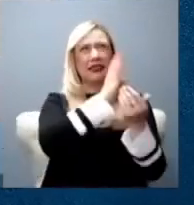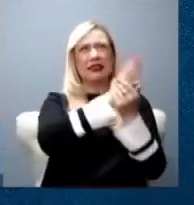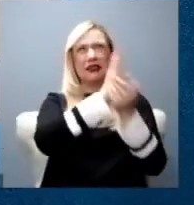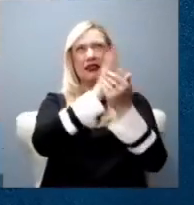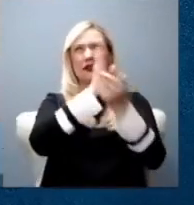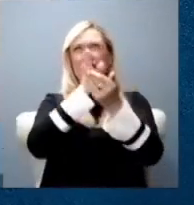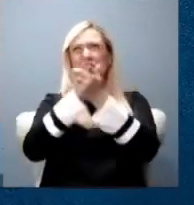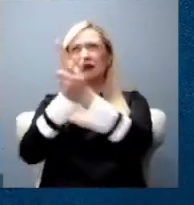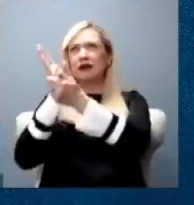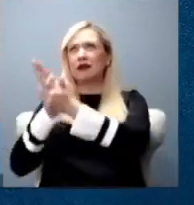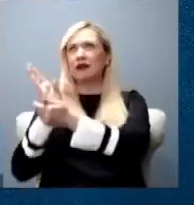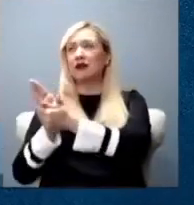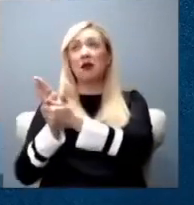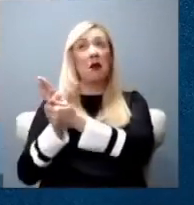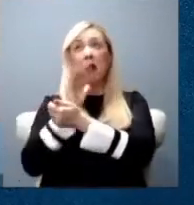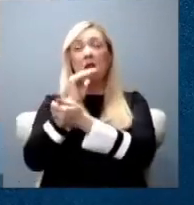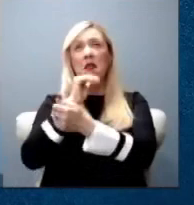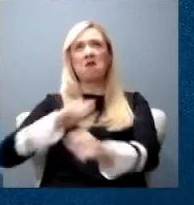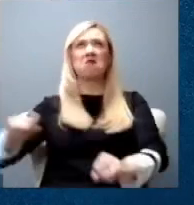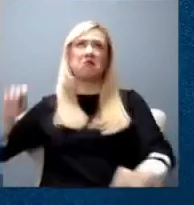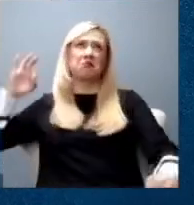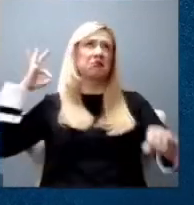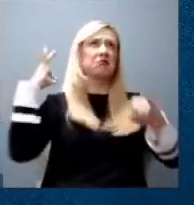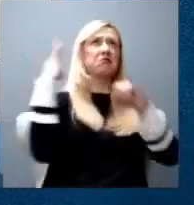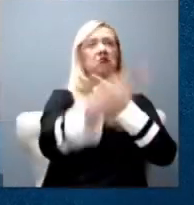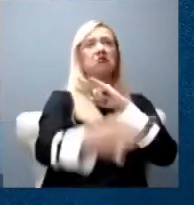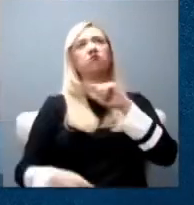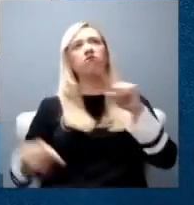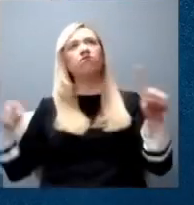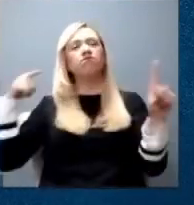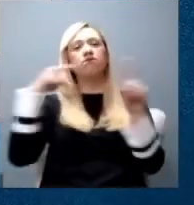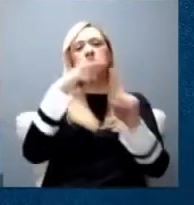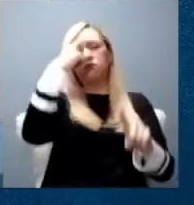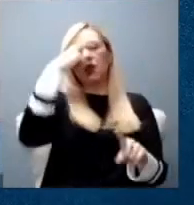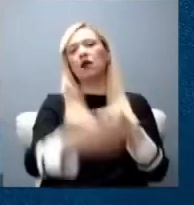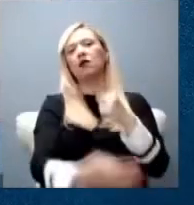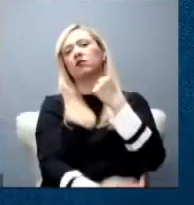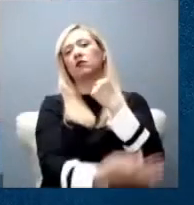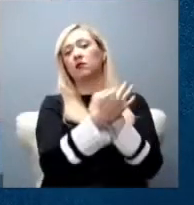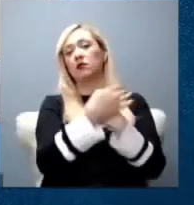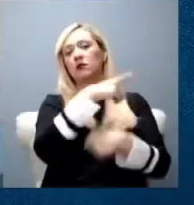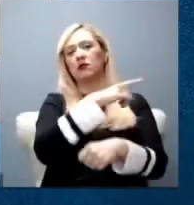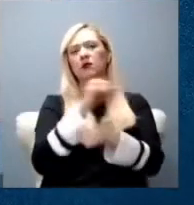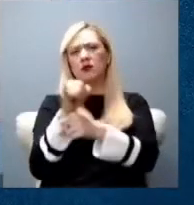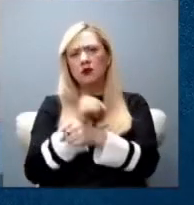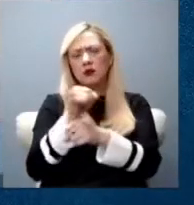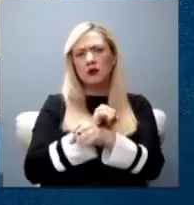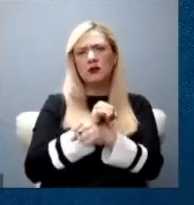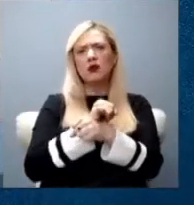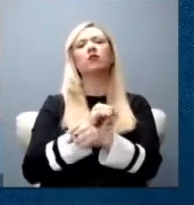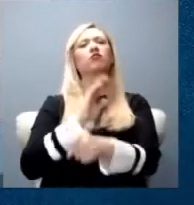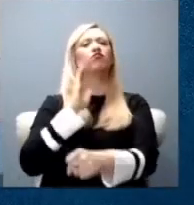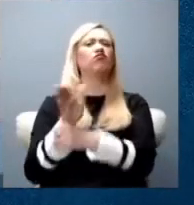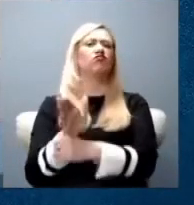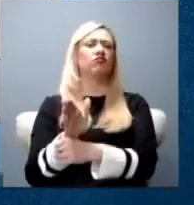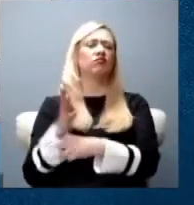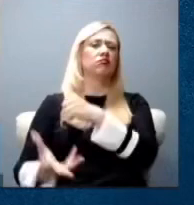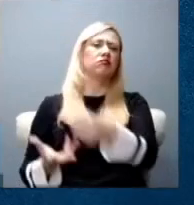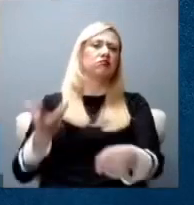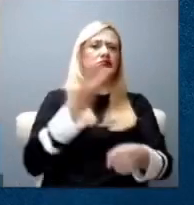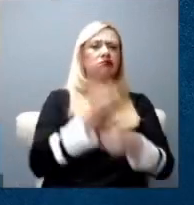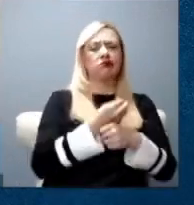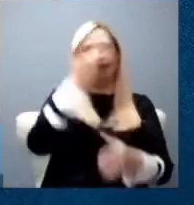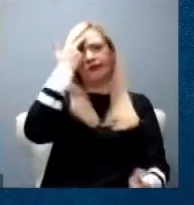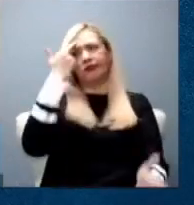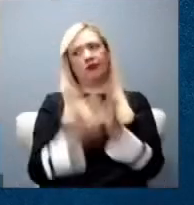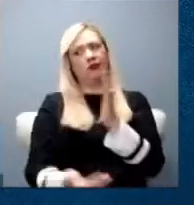que sea el propio Estado y sus instituciones quienes prevengan, quienes investiguen, quienes sancionen y quienes reparen las violaciones a los